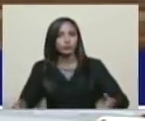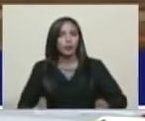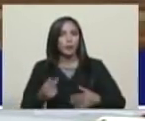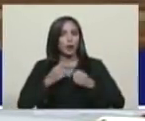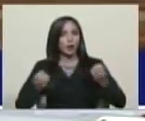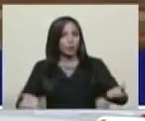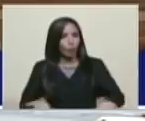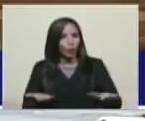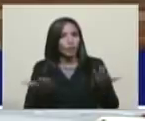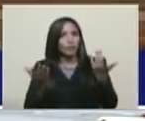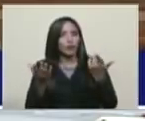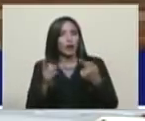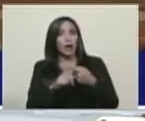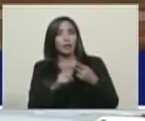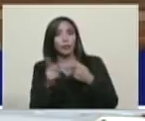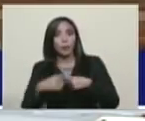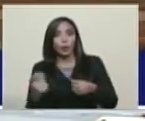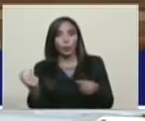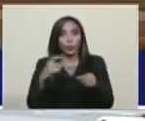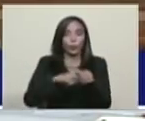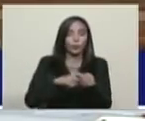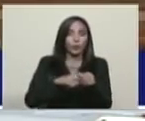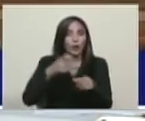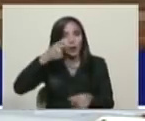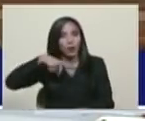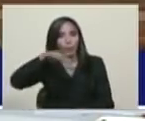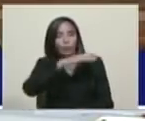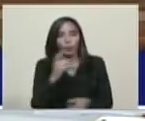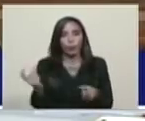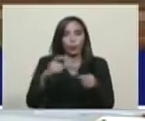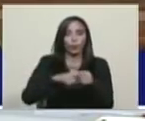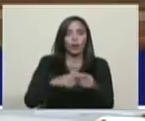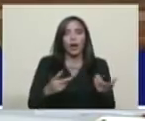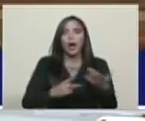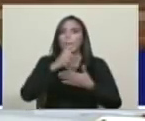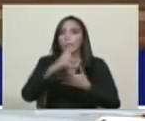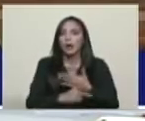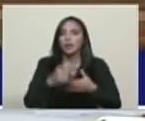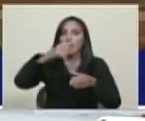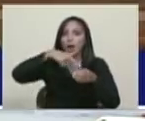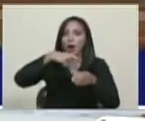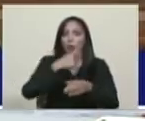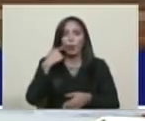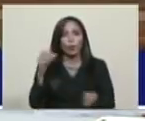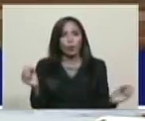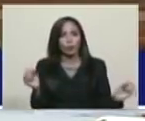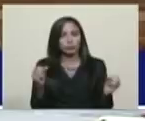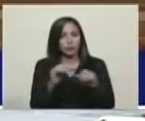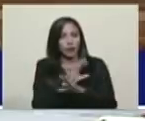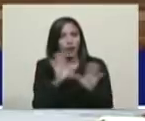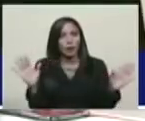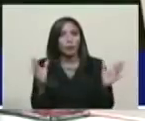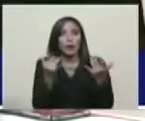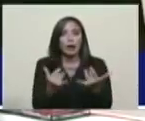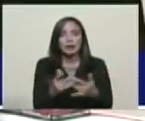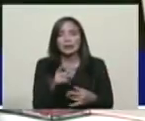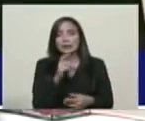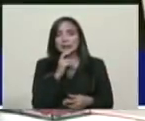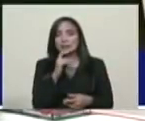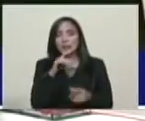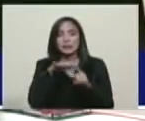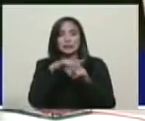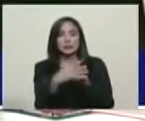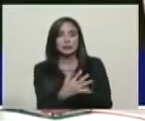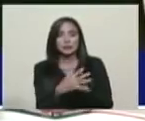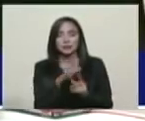motivar y para incorporar a nuestro pueblo al plan de ahorro. Sí, en tiempos complejos,